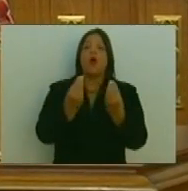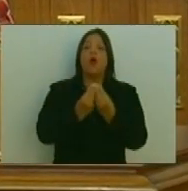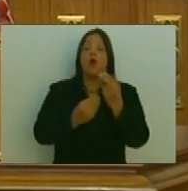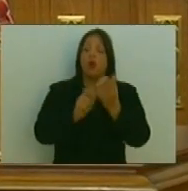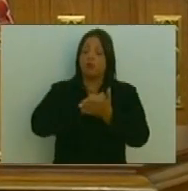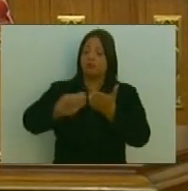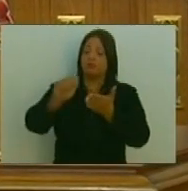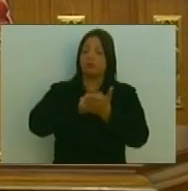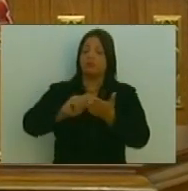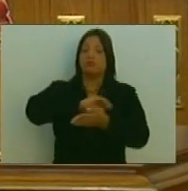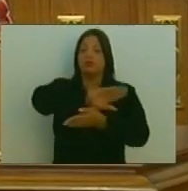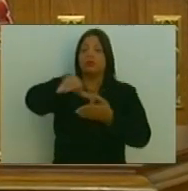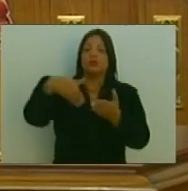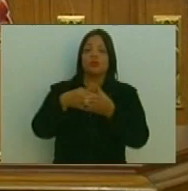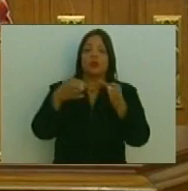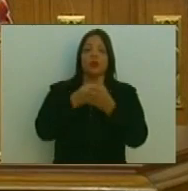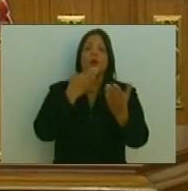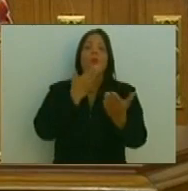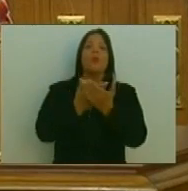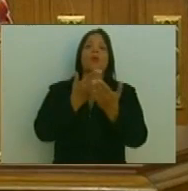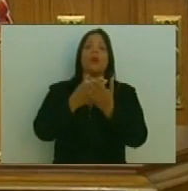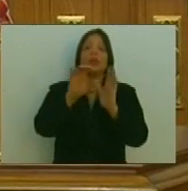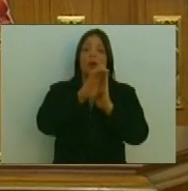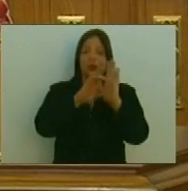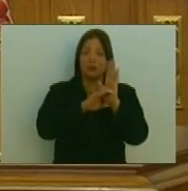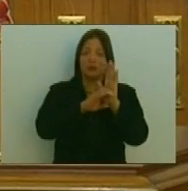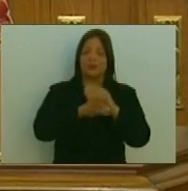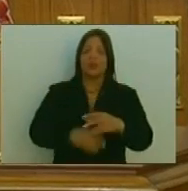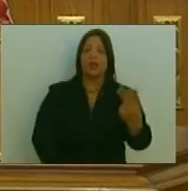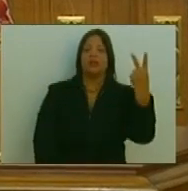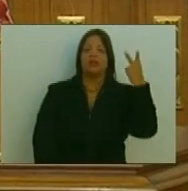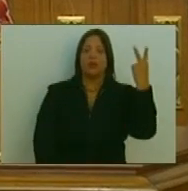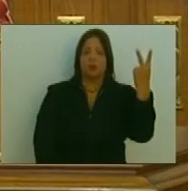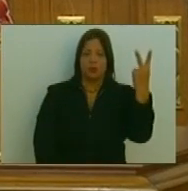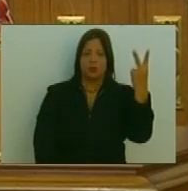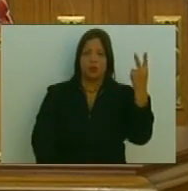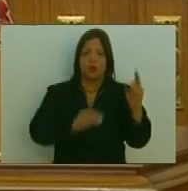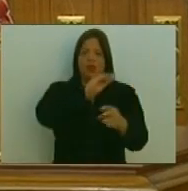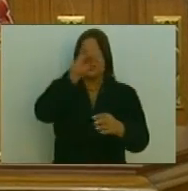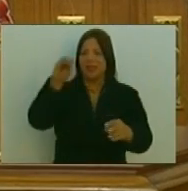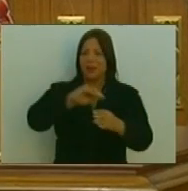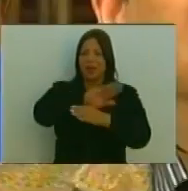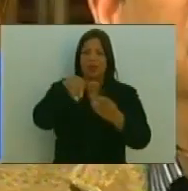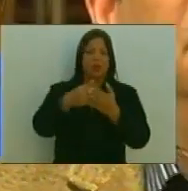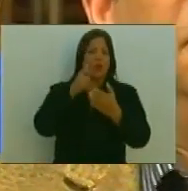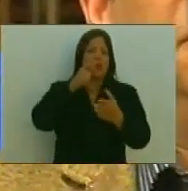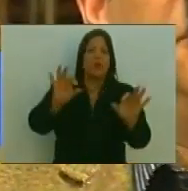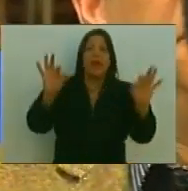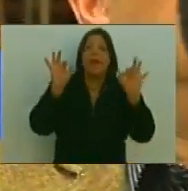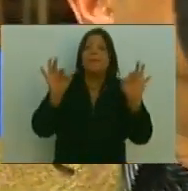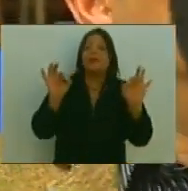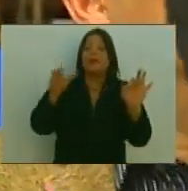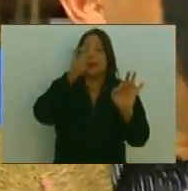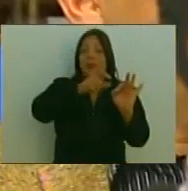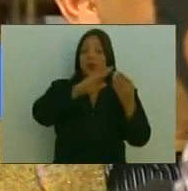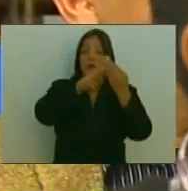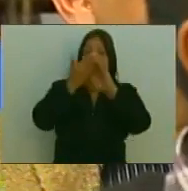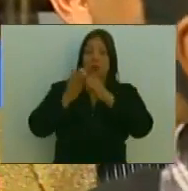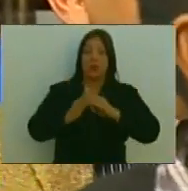construcción colectiva de la nueva propuesta constitucional. Segundo, convocar a todo el pueblo, especialmente a las